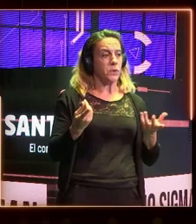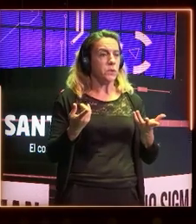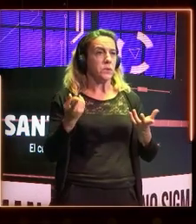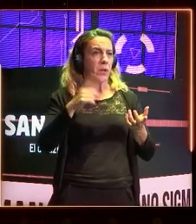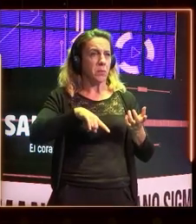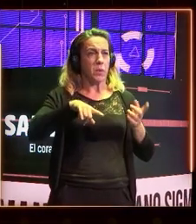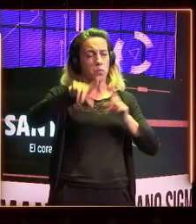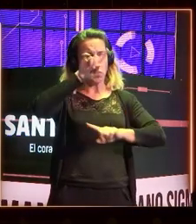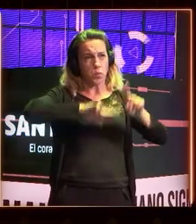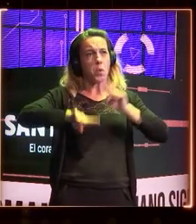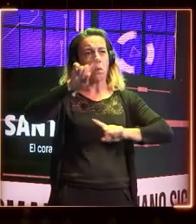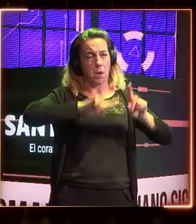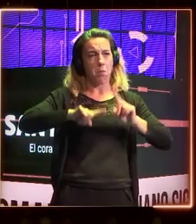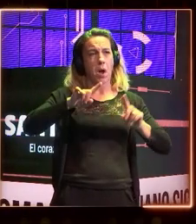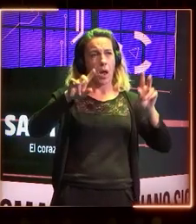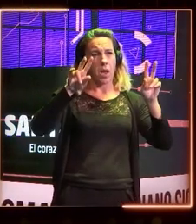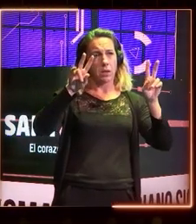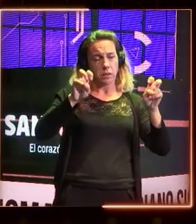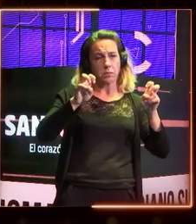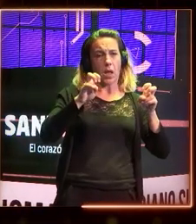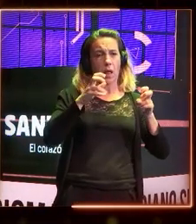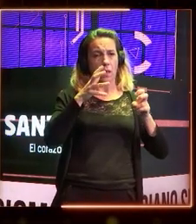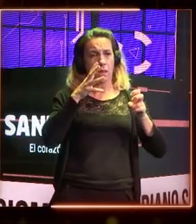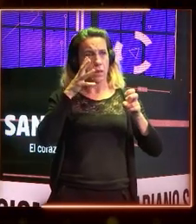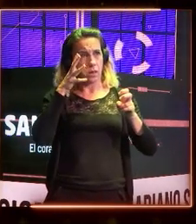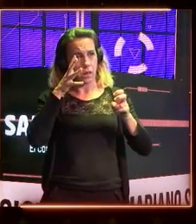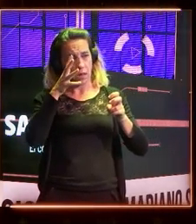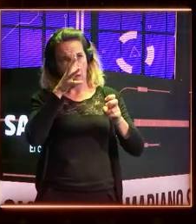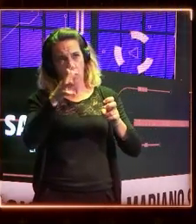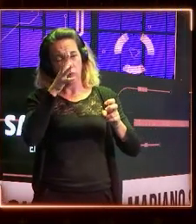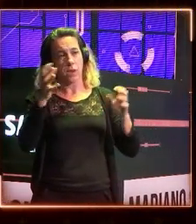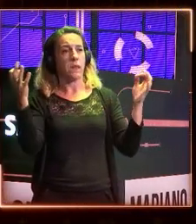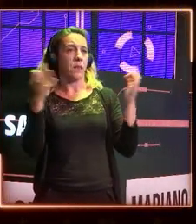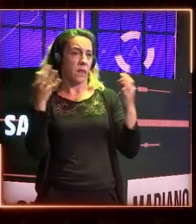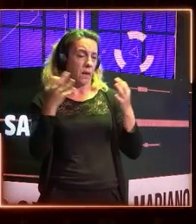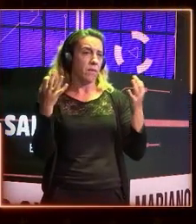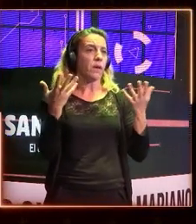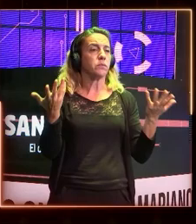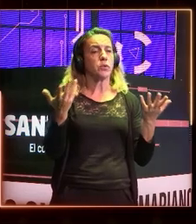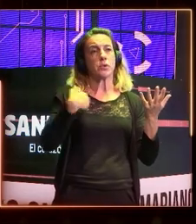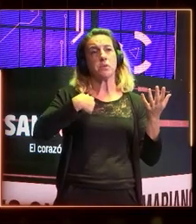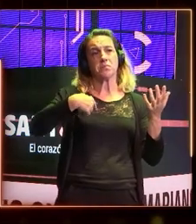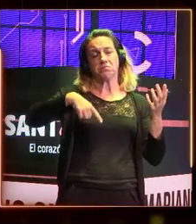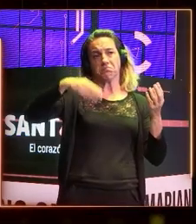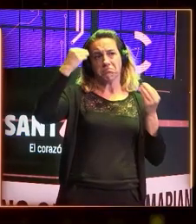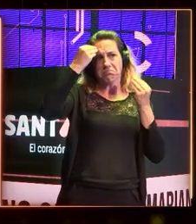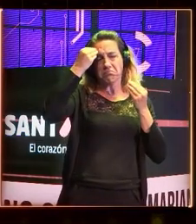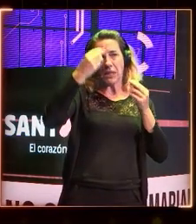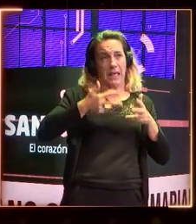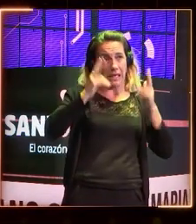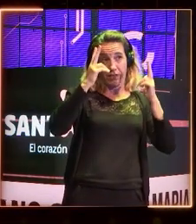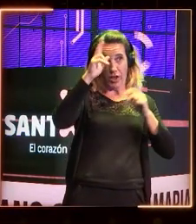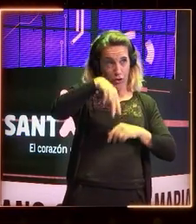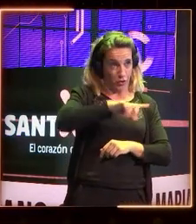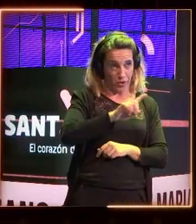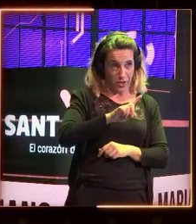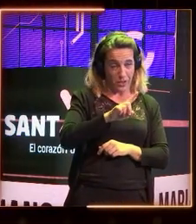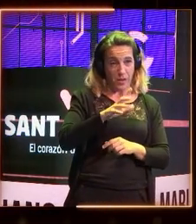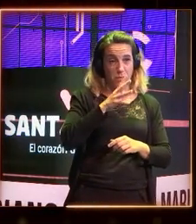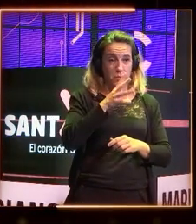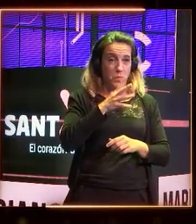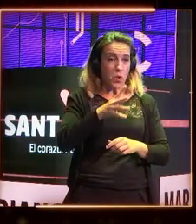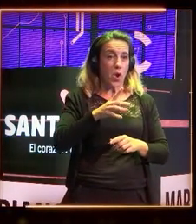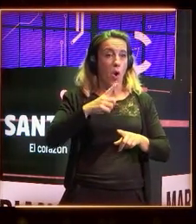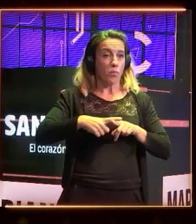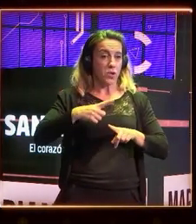que denunciarlo Y en aquel mundo libre que él había construido que resultó ser no tan Libre como pensábamos la homosexualidad se consideraba